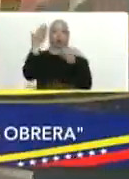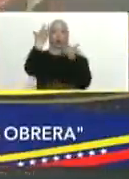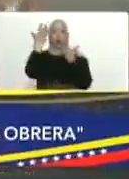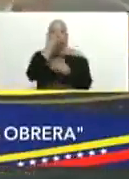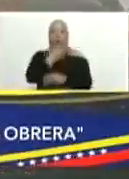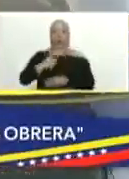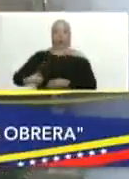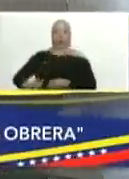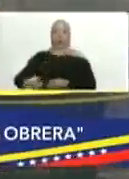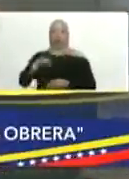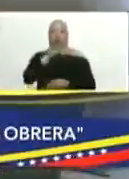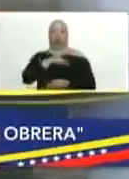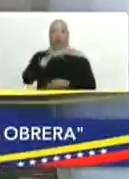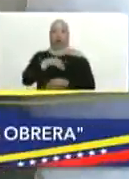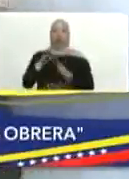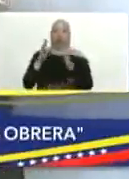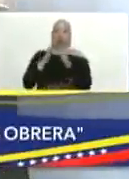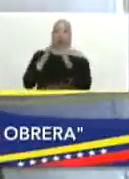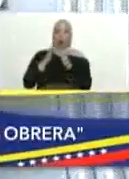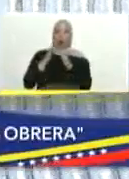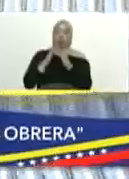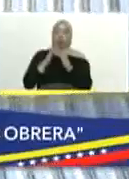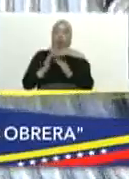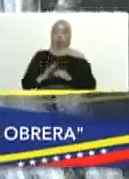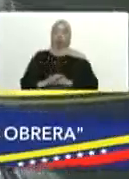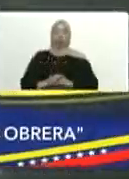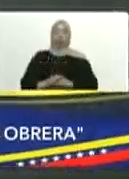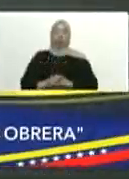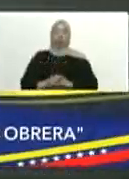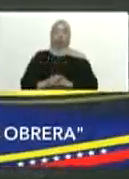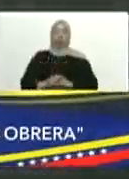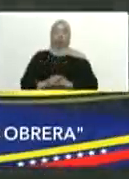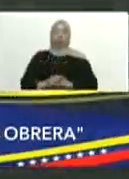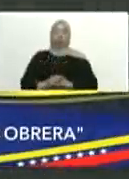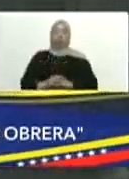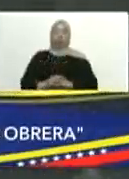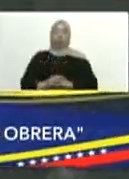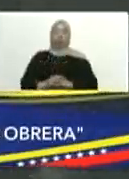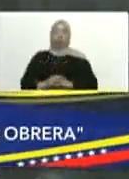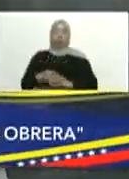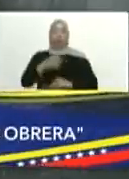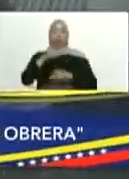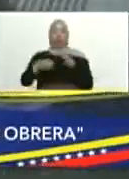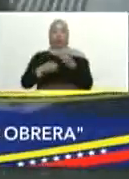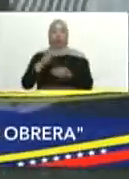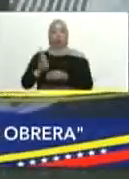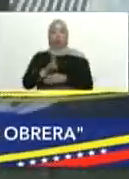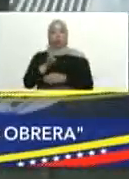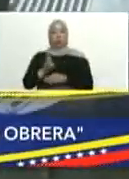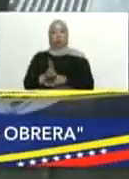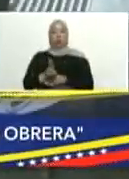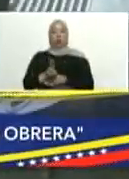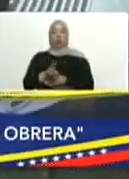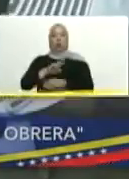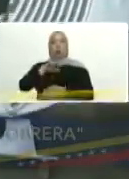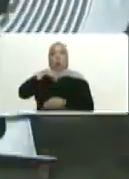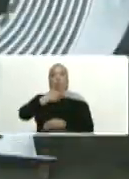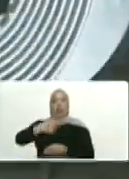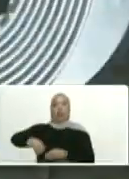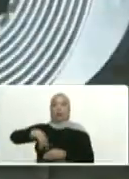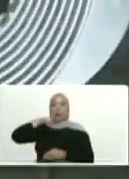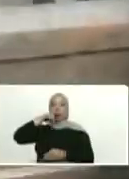señor presidente Este es su casa asidor este Este es un codo fijo que lo usamos en la serie de Barranquilla señor